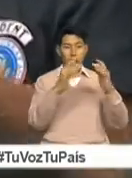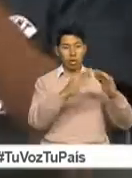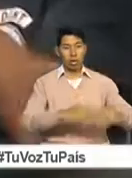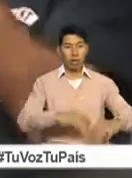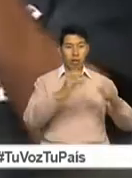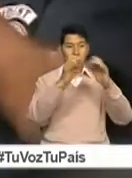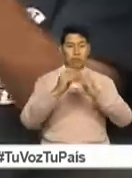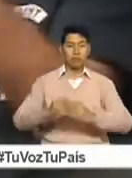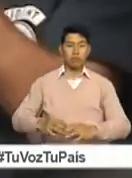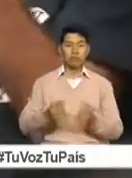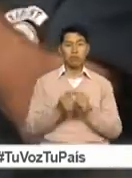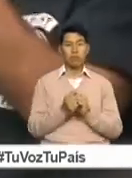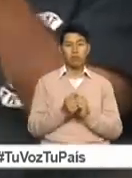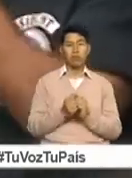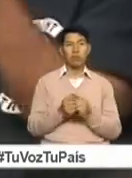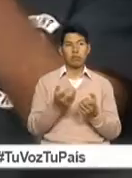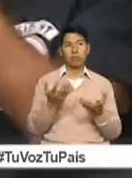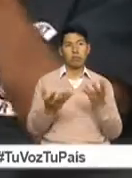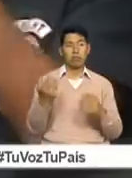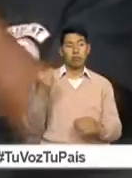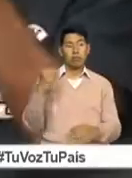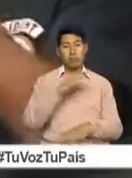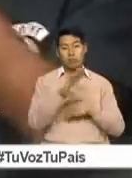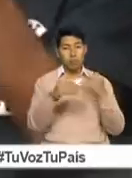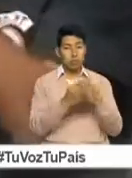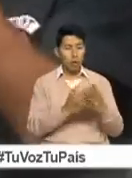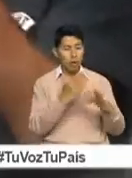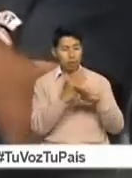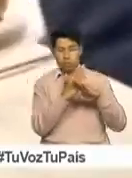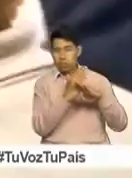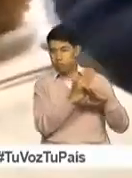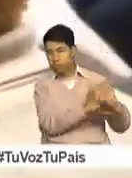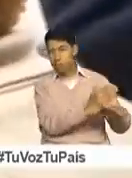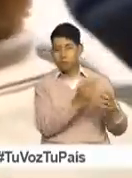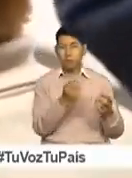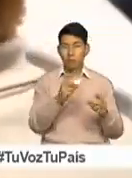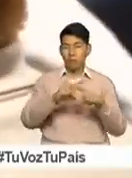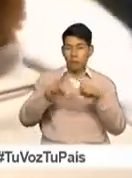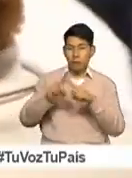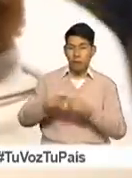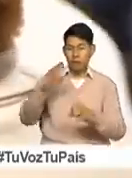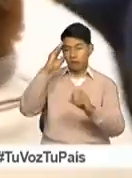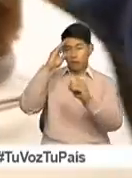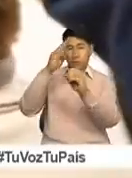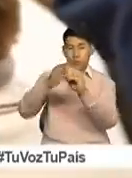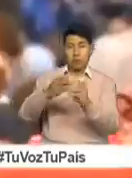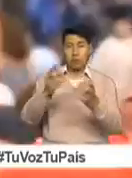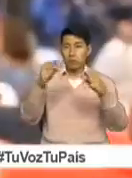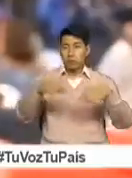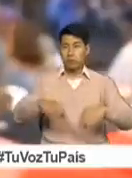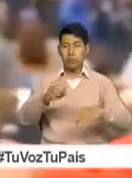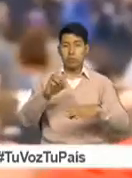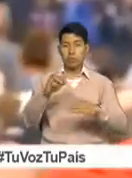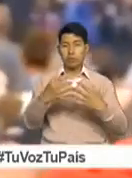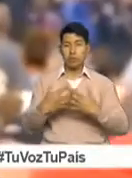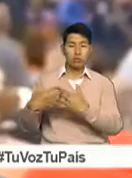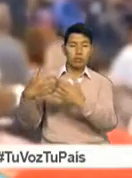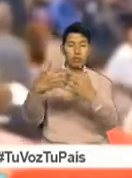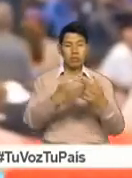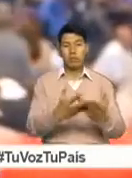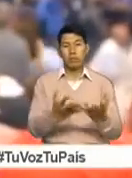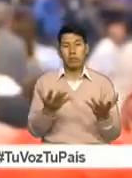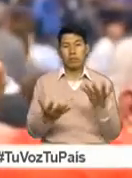la tendencia que parece imponerse para conciliar las diferentes visiones dentro de los republicanos es un desmantelamiento